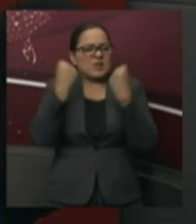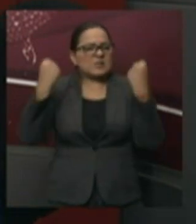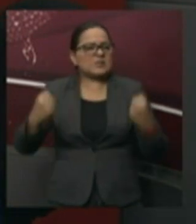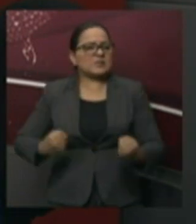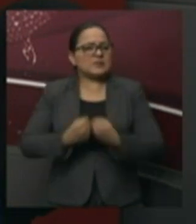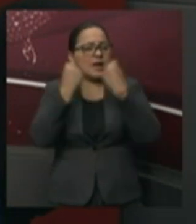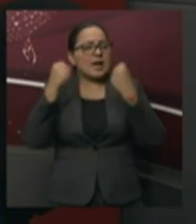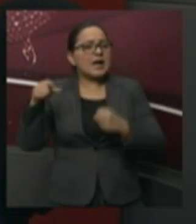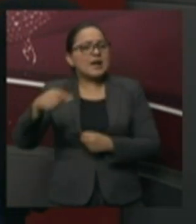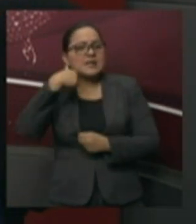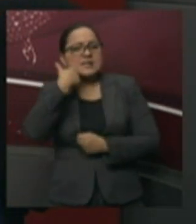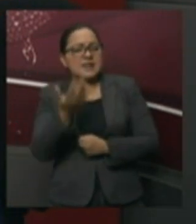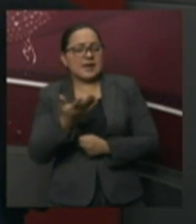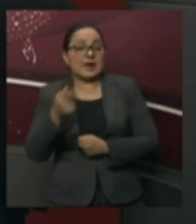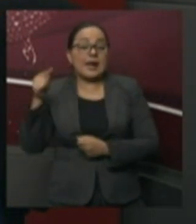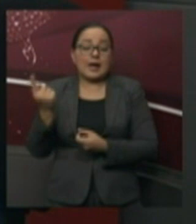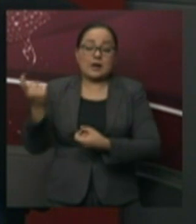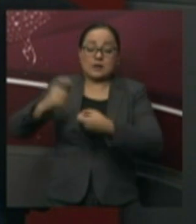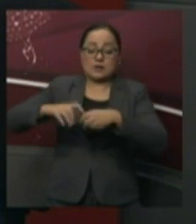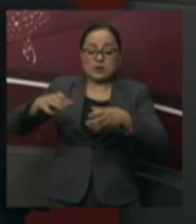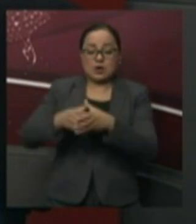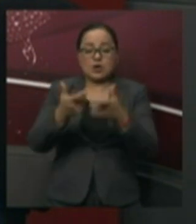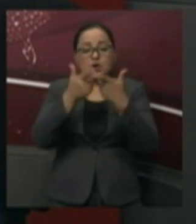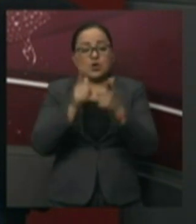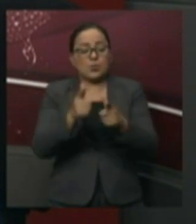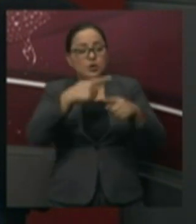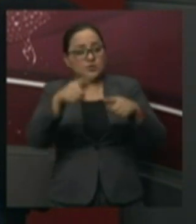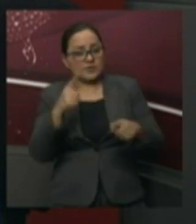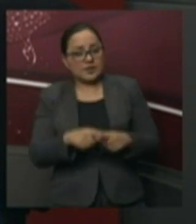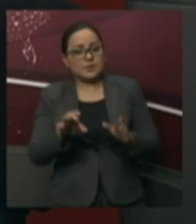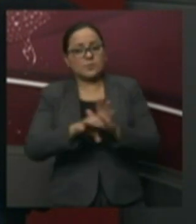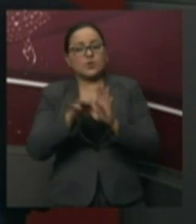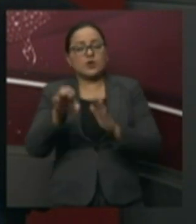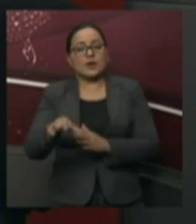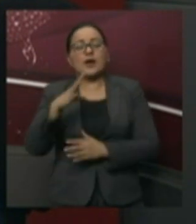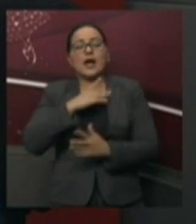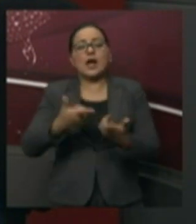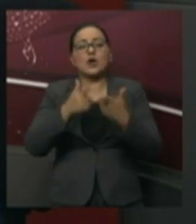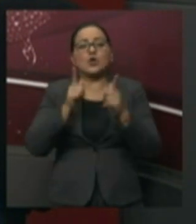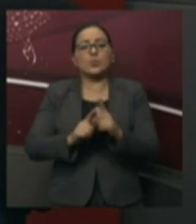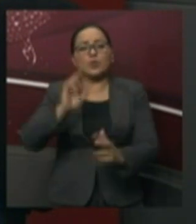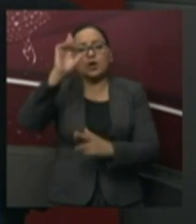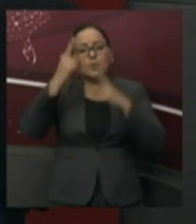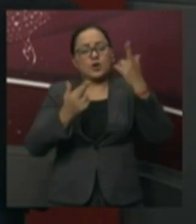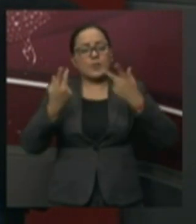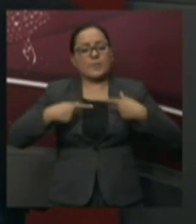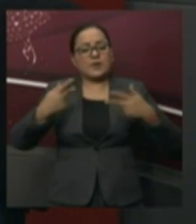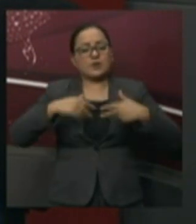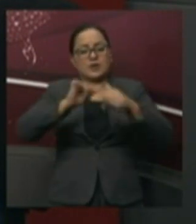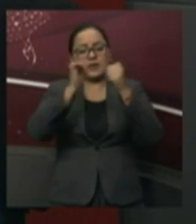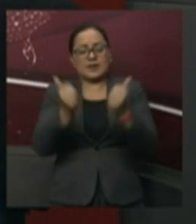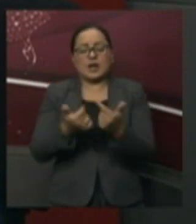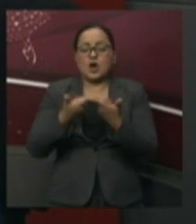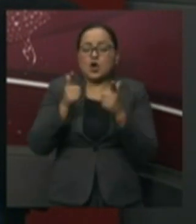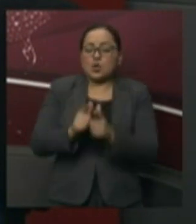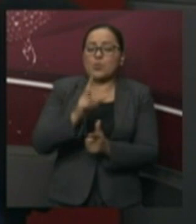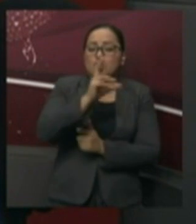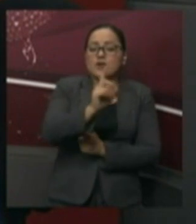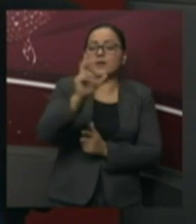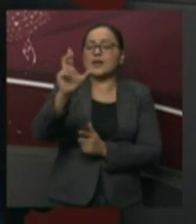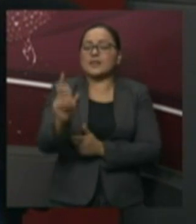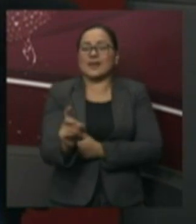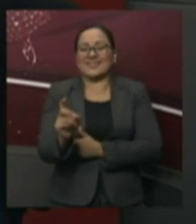Él formó parte de muchos grupos. Por ejemplo, formó parte del grupo revolucionario de artistas, el grupo 3030,